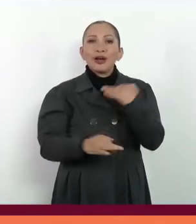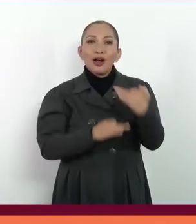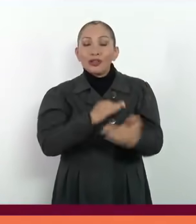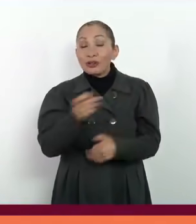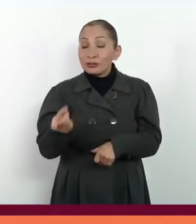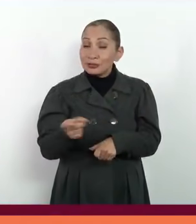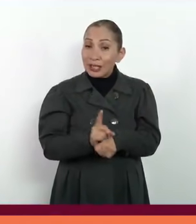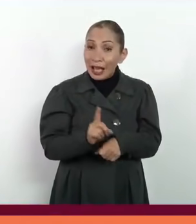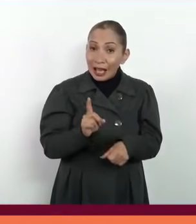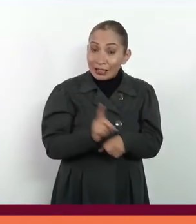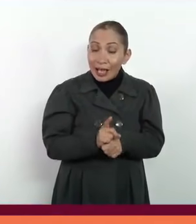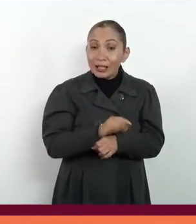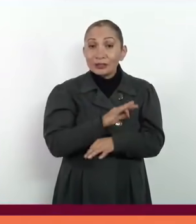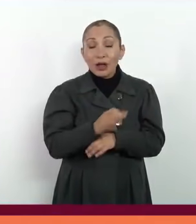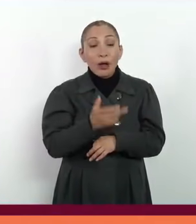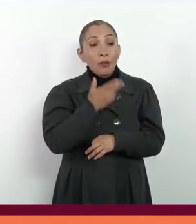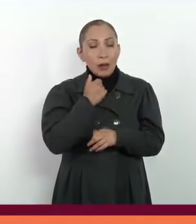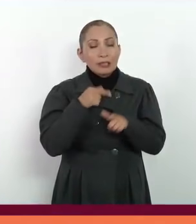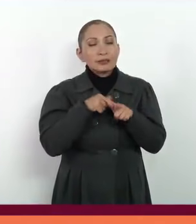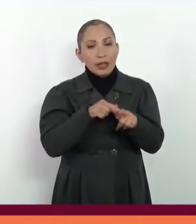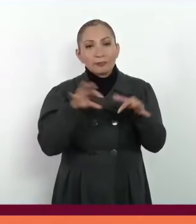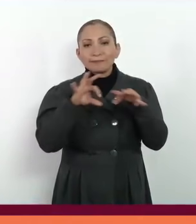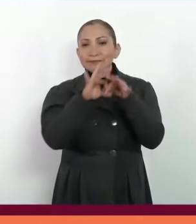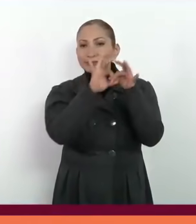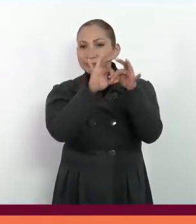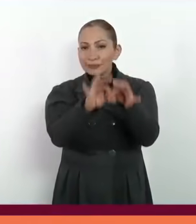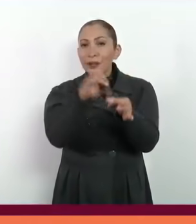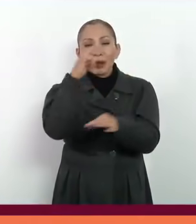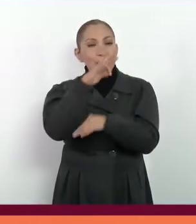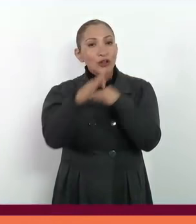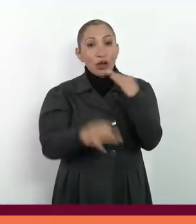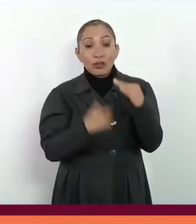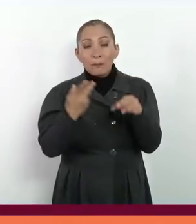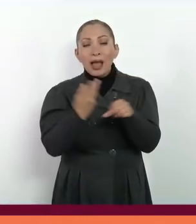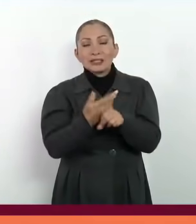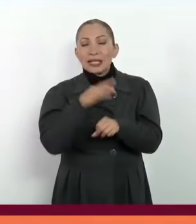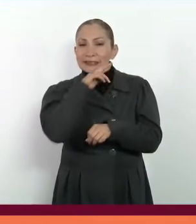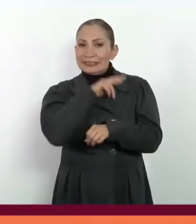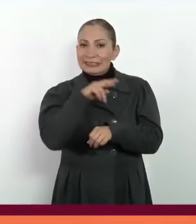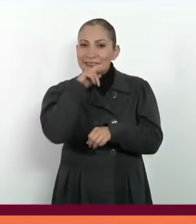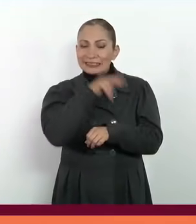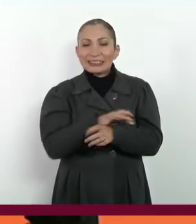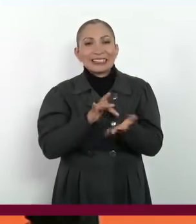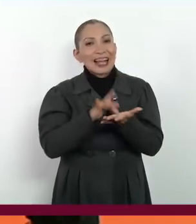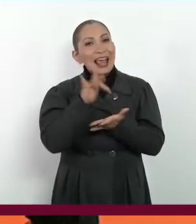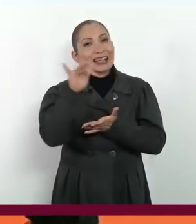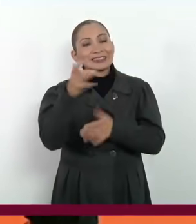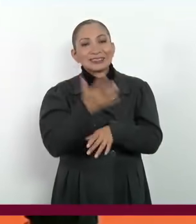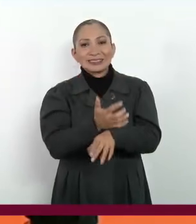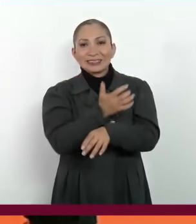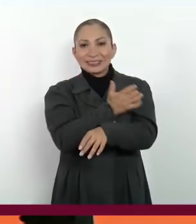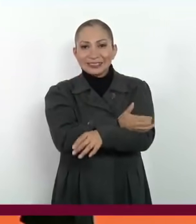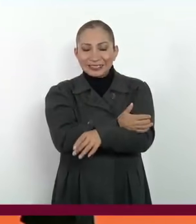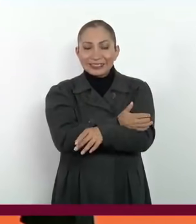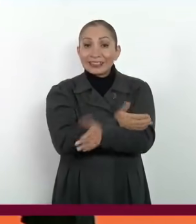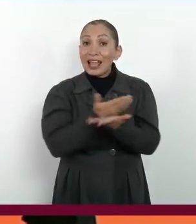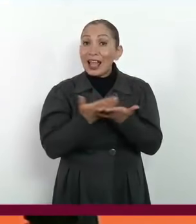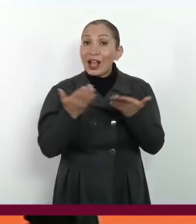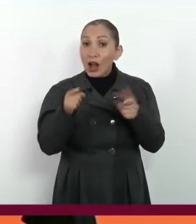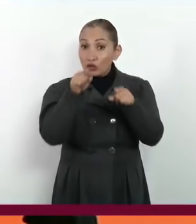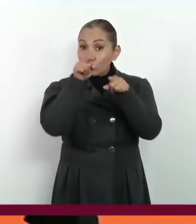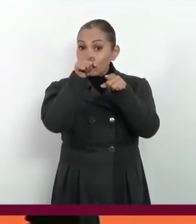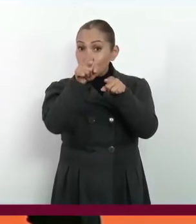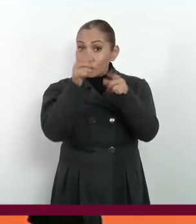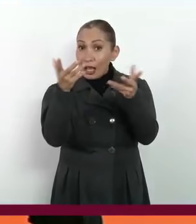que todos los días. Las y los mantendrán unidos. Verán que todo esto pasará pronto. Gracias por acompañarnos.